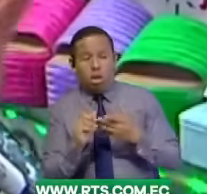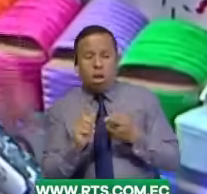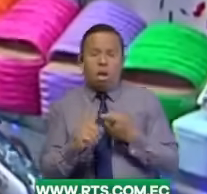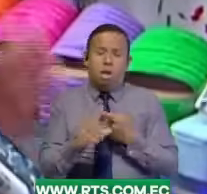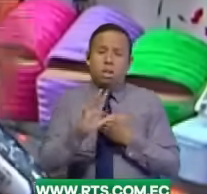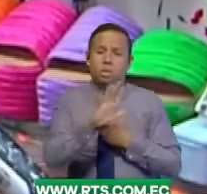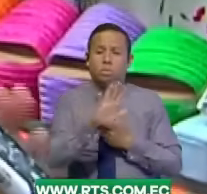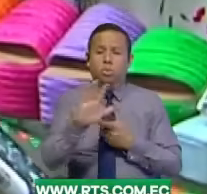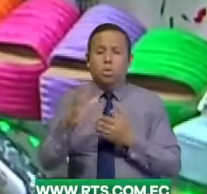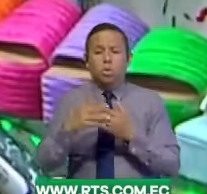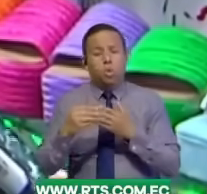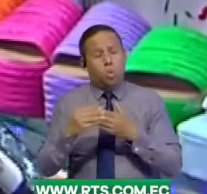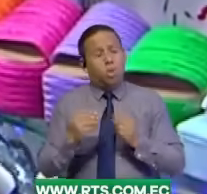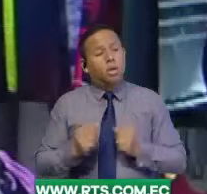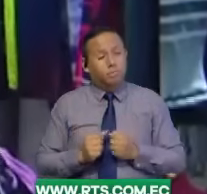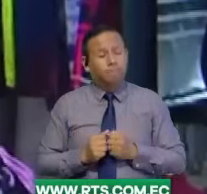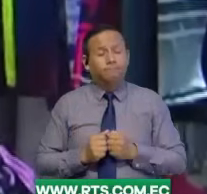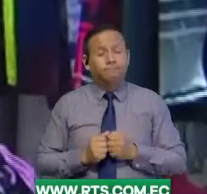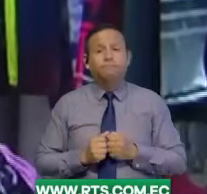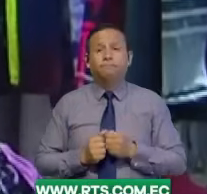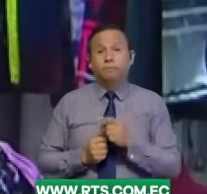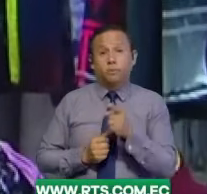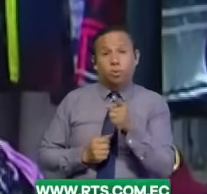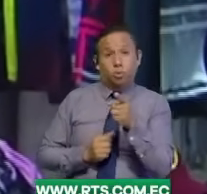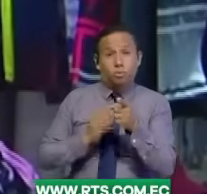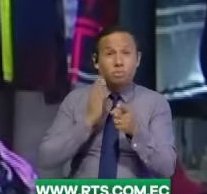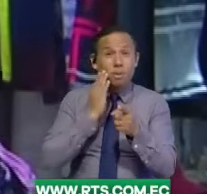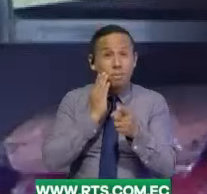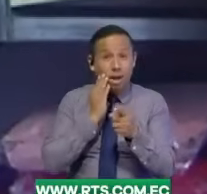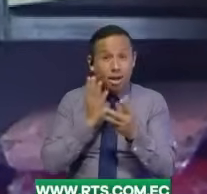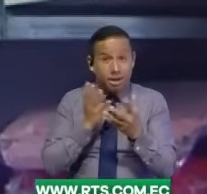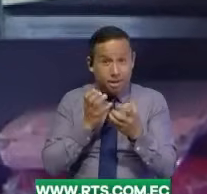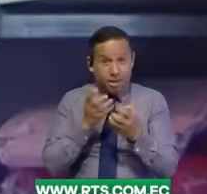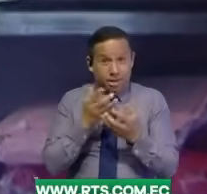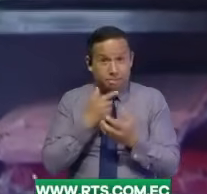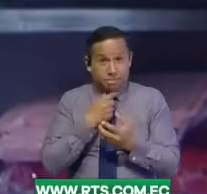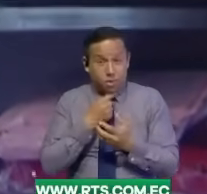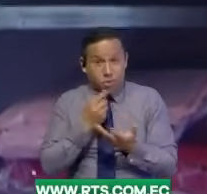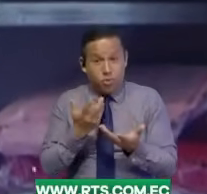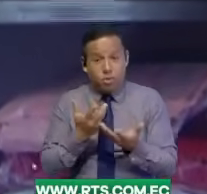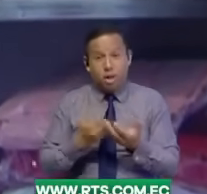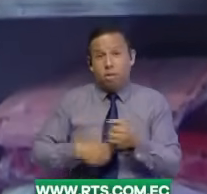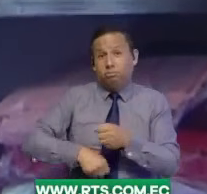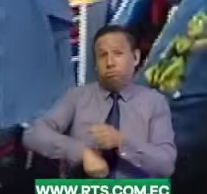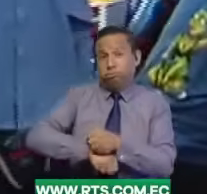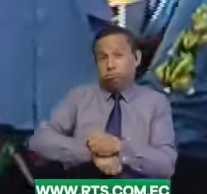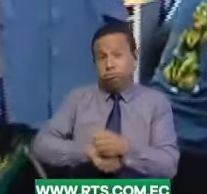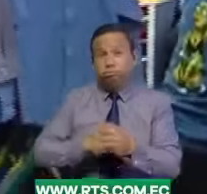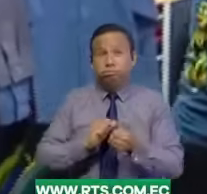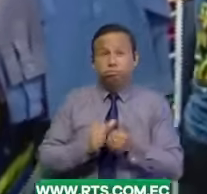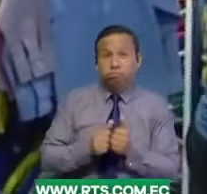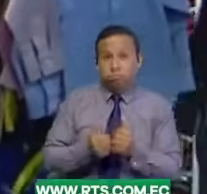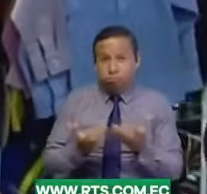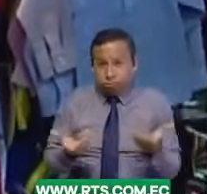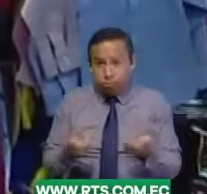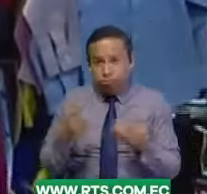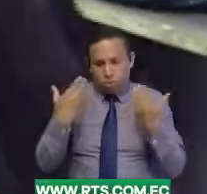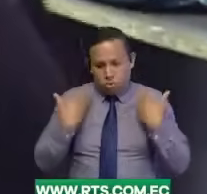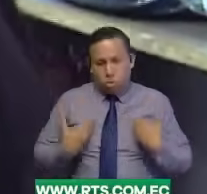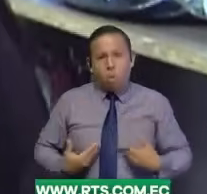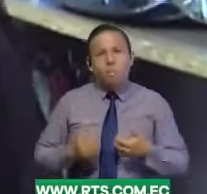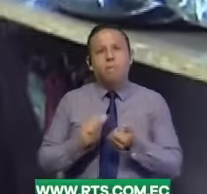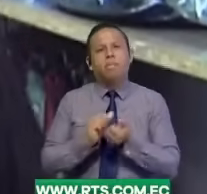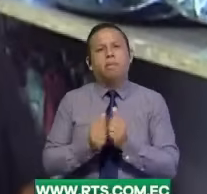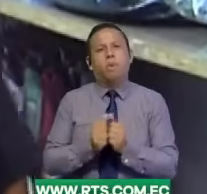hasta $55. Si tu progenitora es de las que les gusta entrenar, aquí está la ropa deportiva.